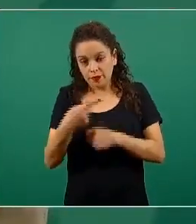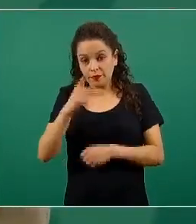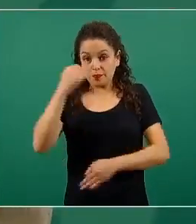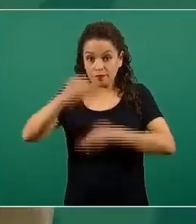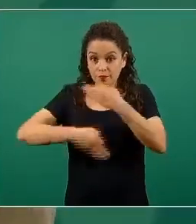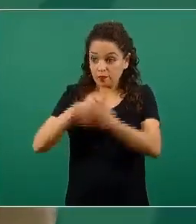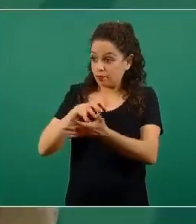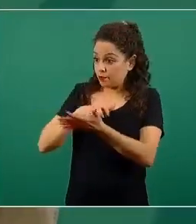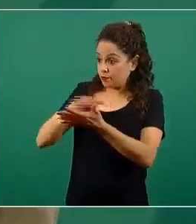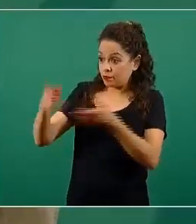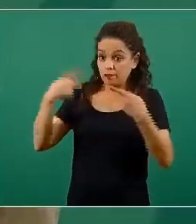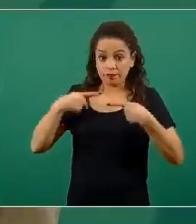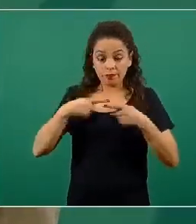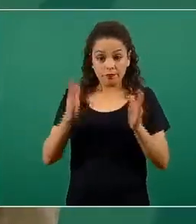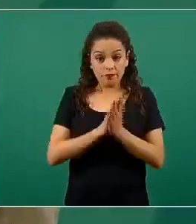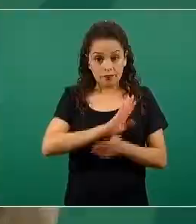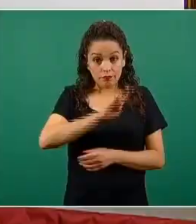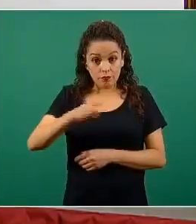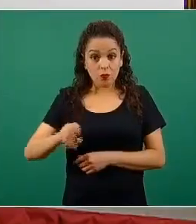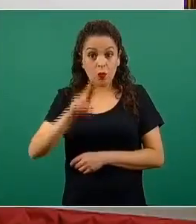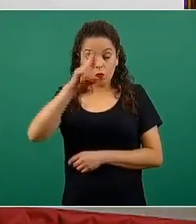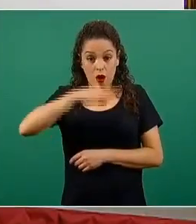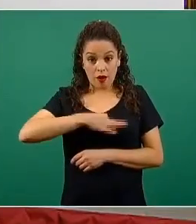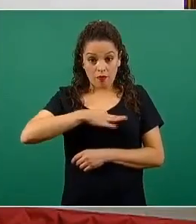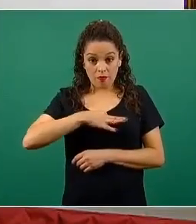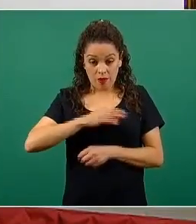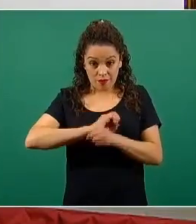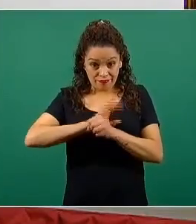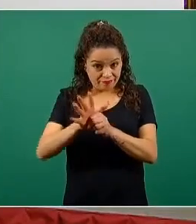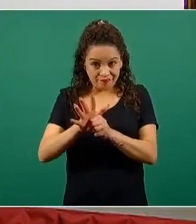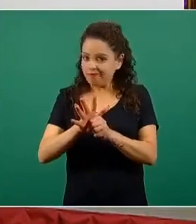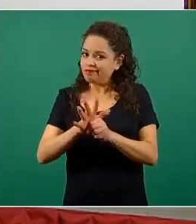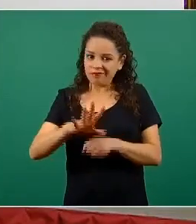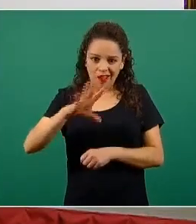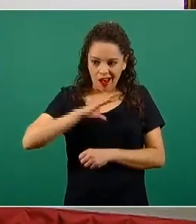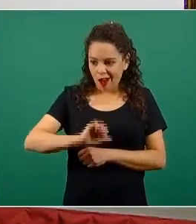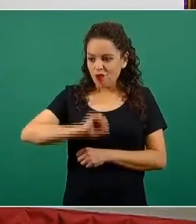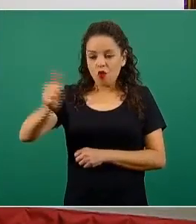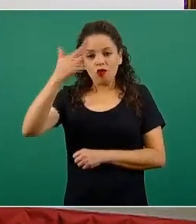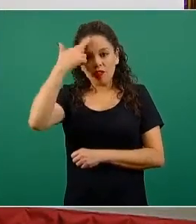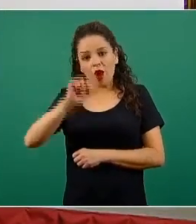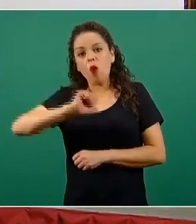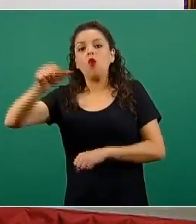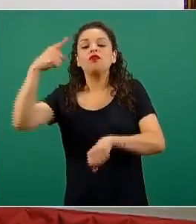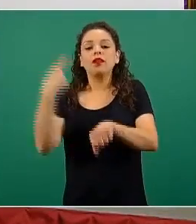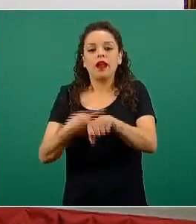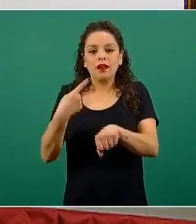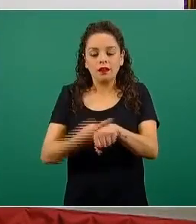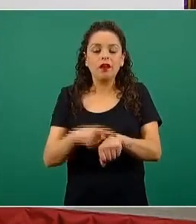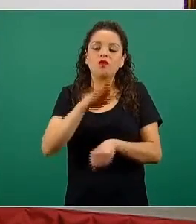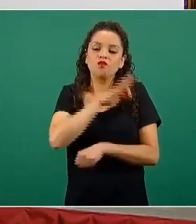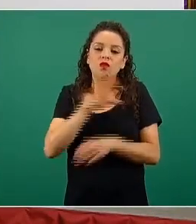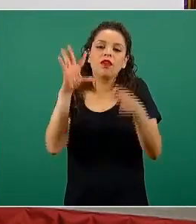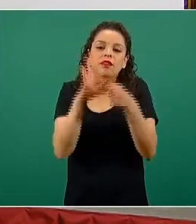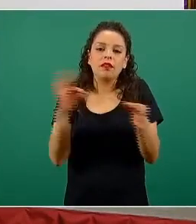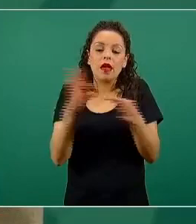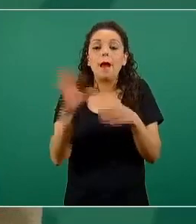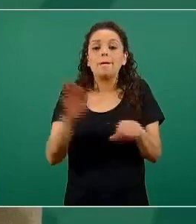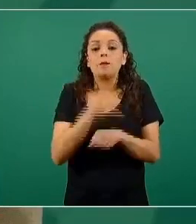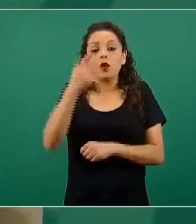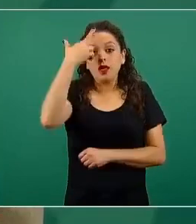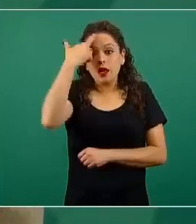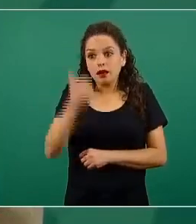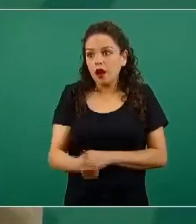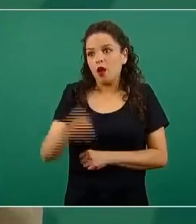es directamente asociado a infección por COVID, y reconocemos que hay otras causas que pueden explicar parte de este exceso. Ahora,